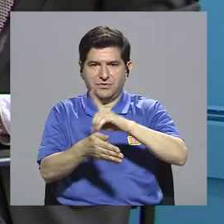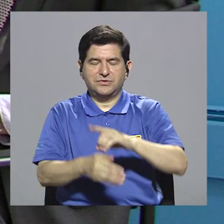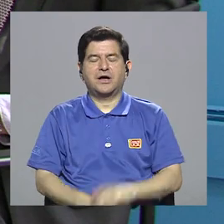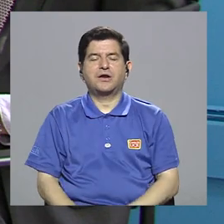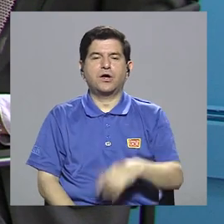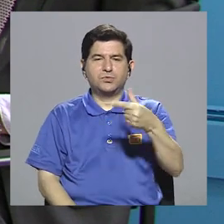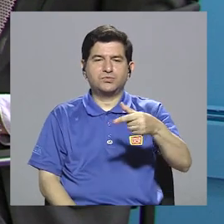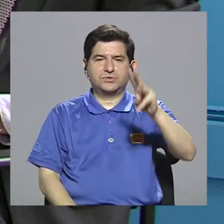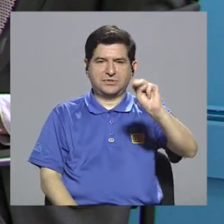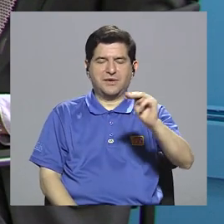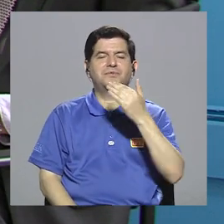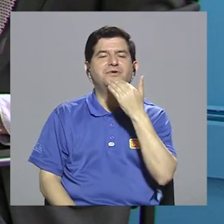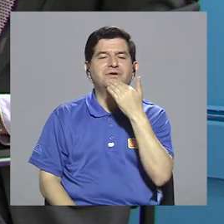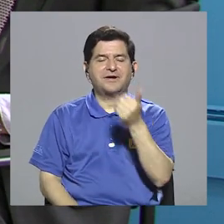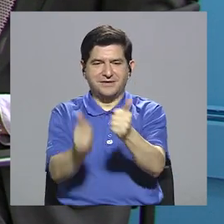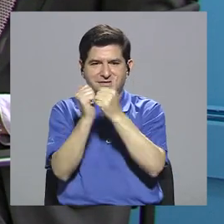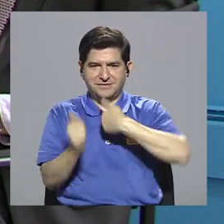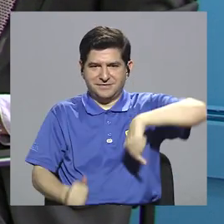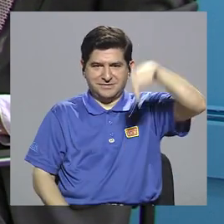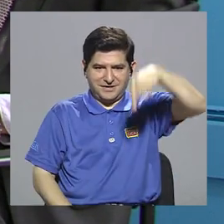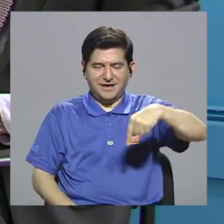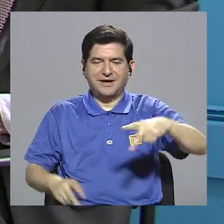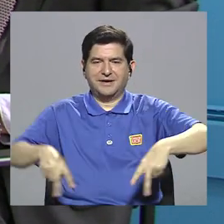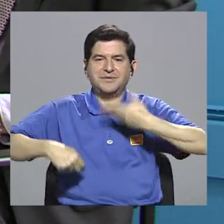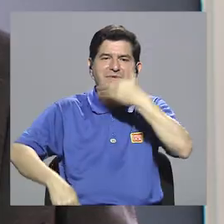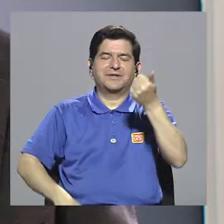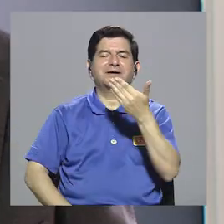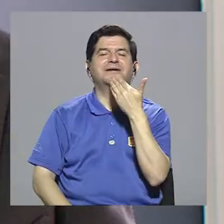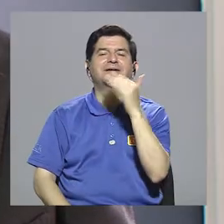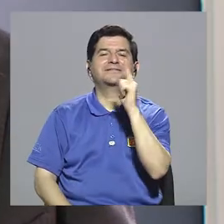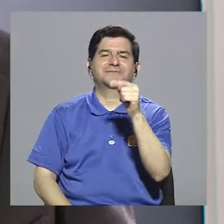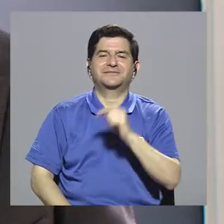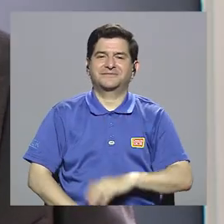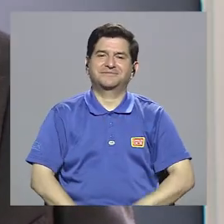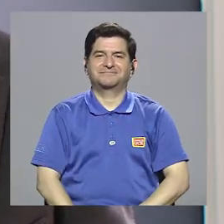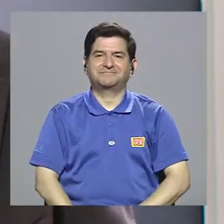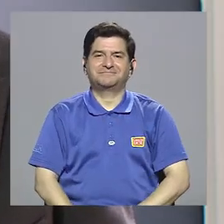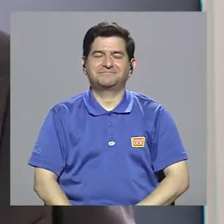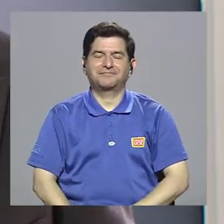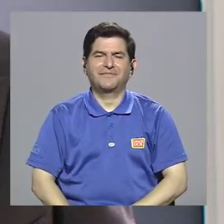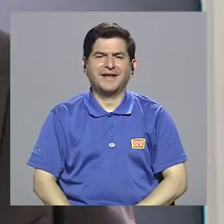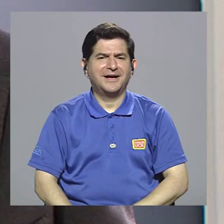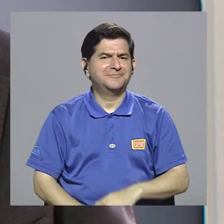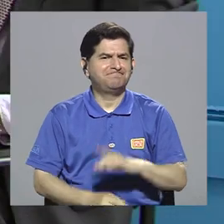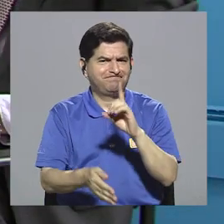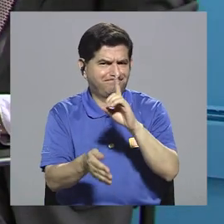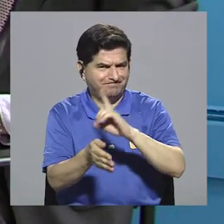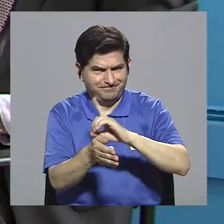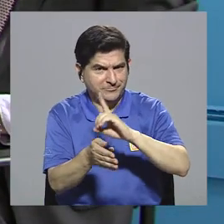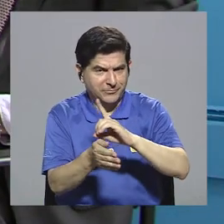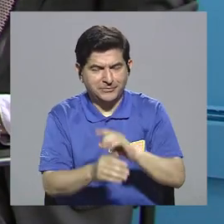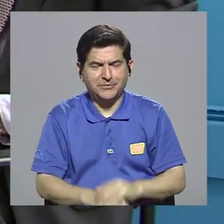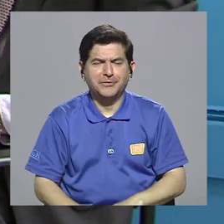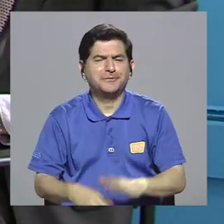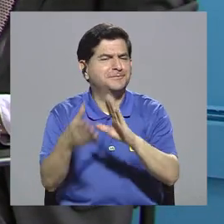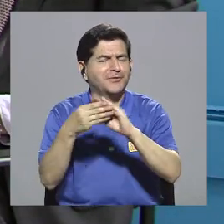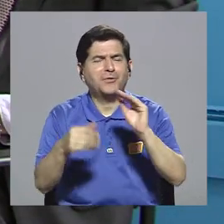compañía del doctor gustavo mer y muchísimas gracias por estar con nosotros en vivir mejor grosso dr